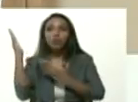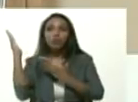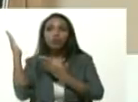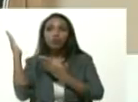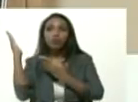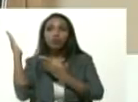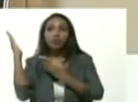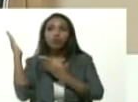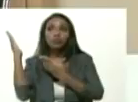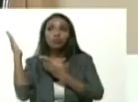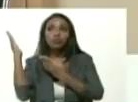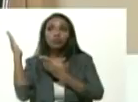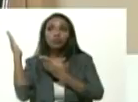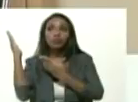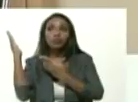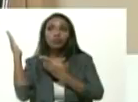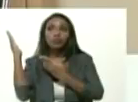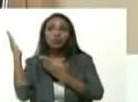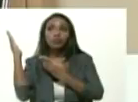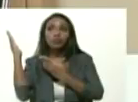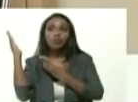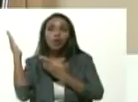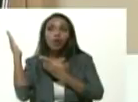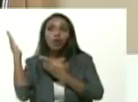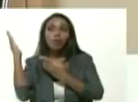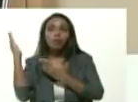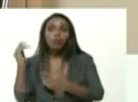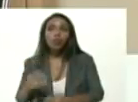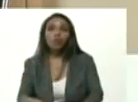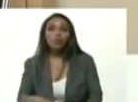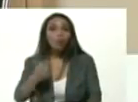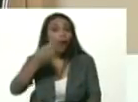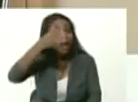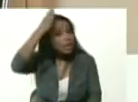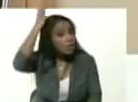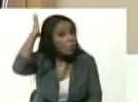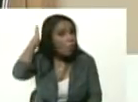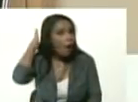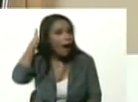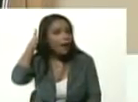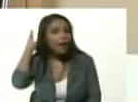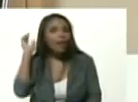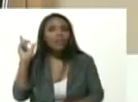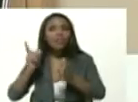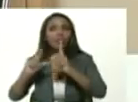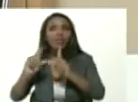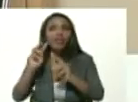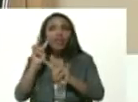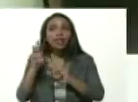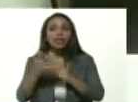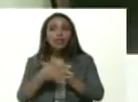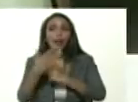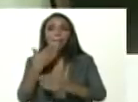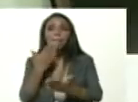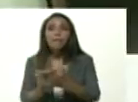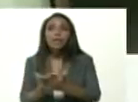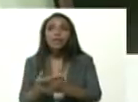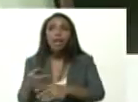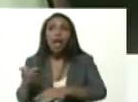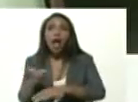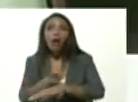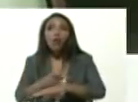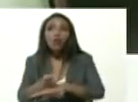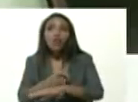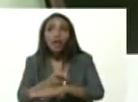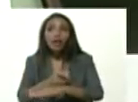Aquí está por La Iguana TV. 200 venezolanos en Estados Unidos piden al gobierno vuelo humanitario